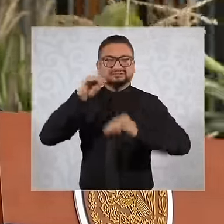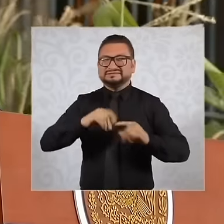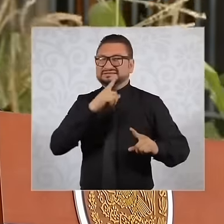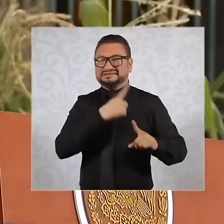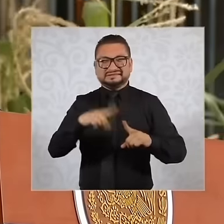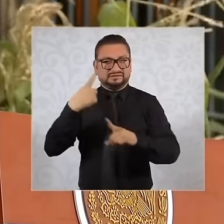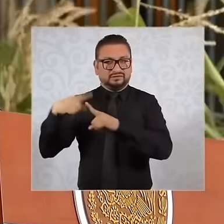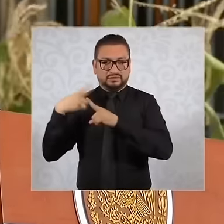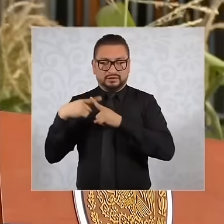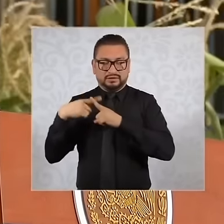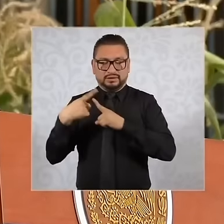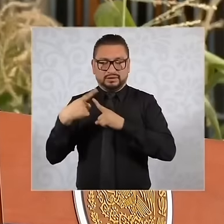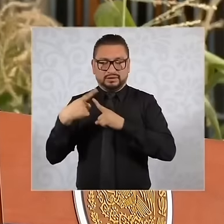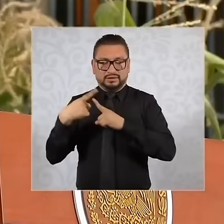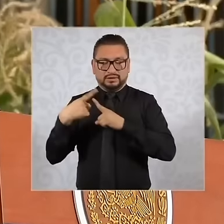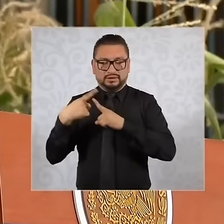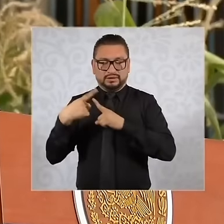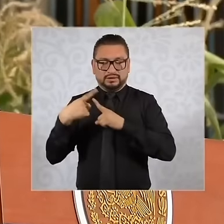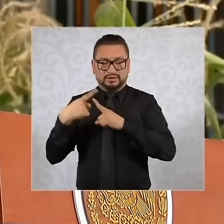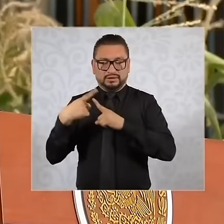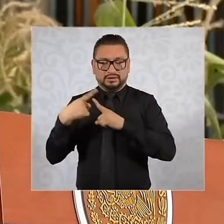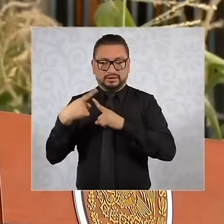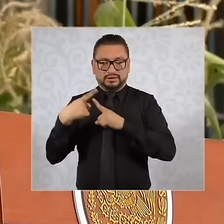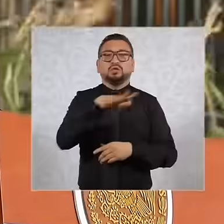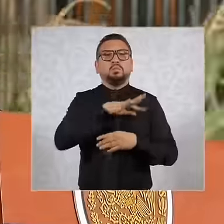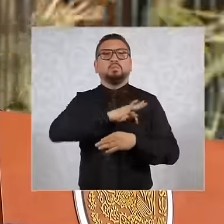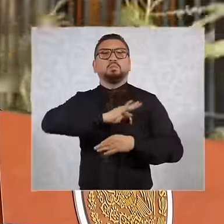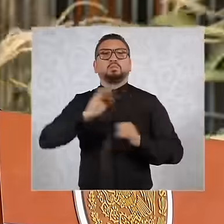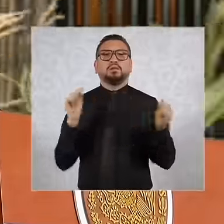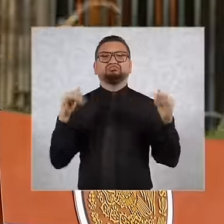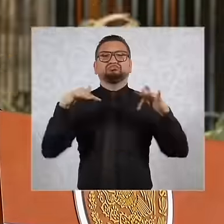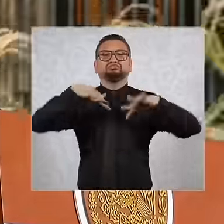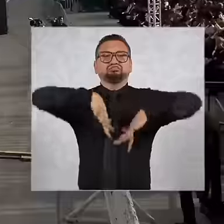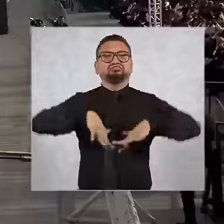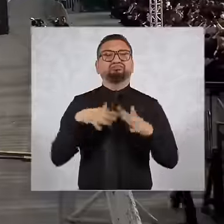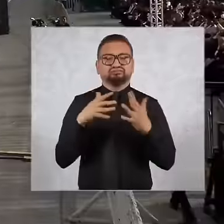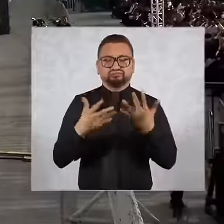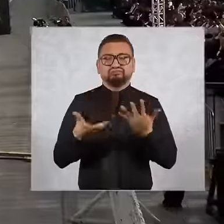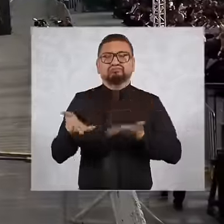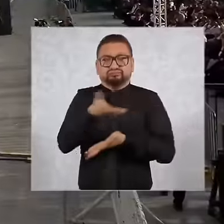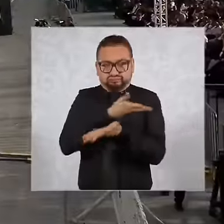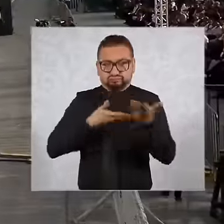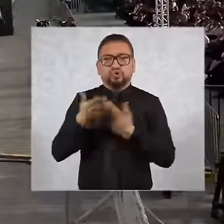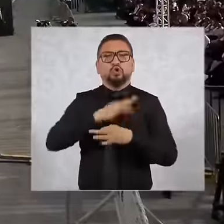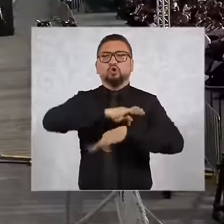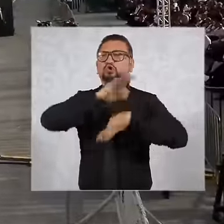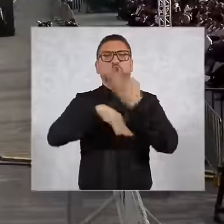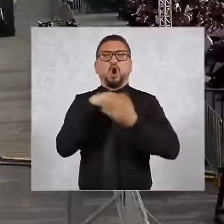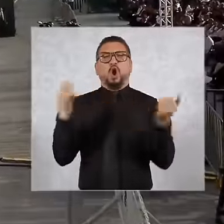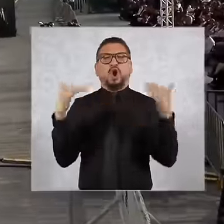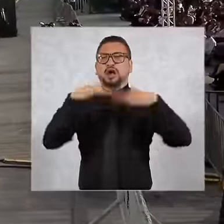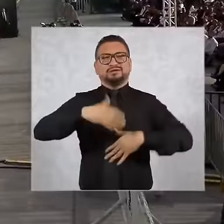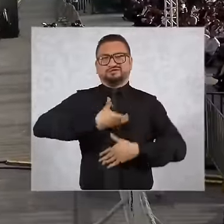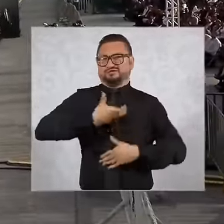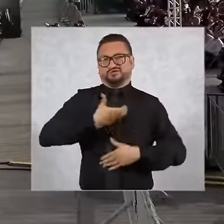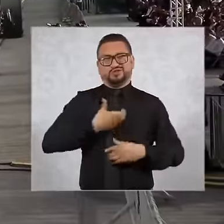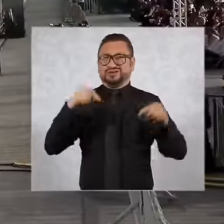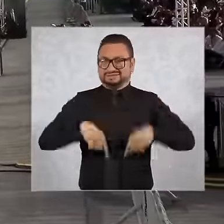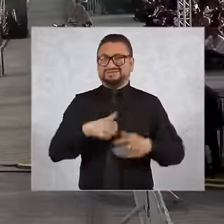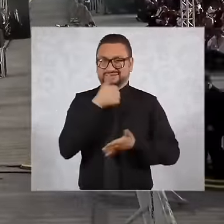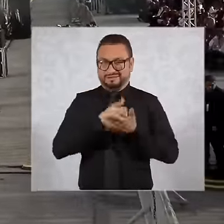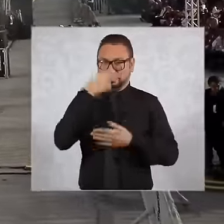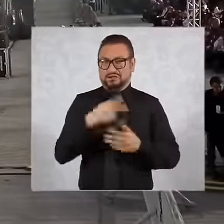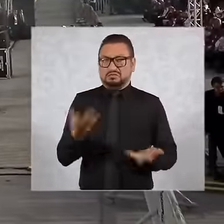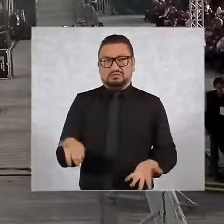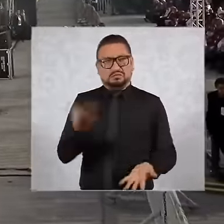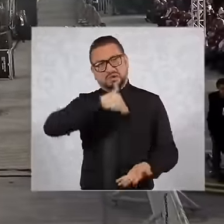tengan espacio de encuentro. Vamos a traerlos todos al Zócalo de la Ciudad de México